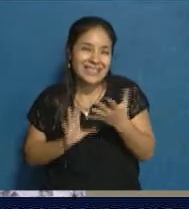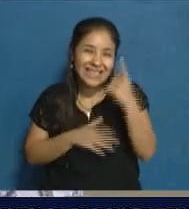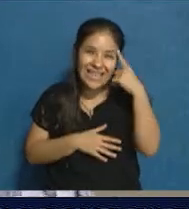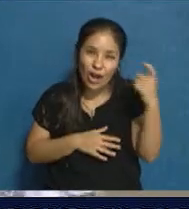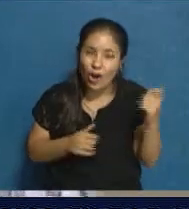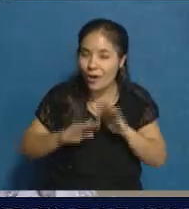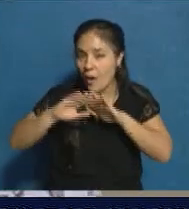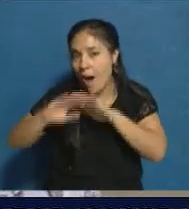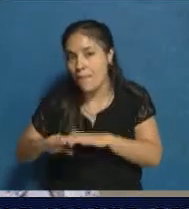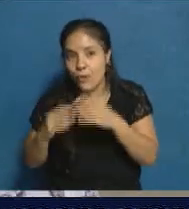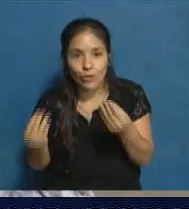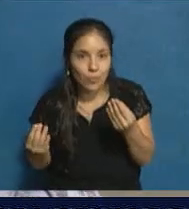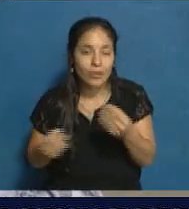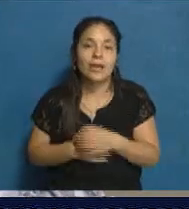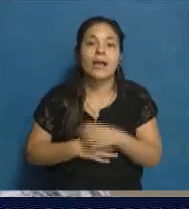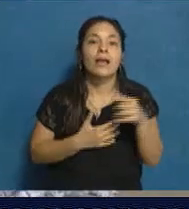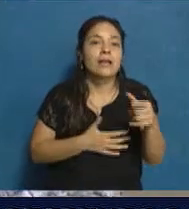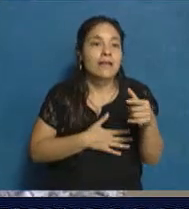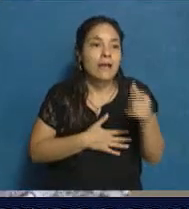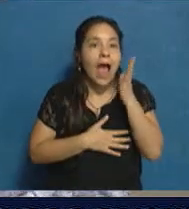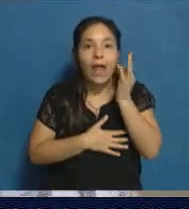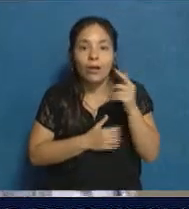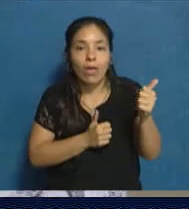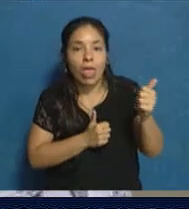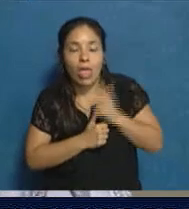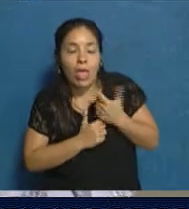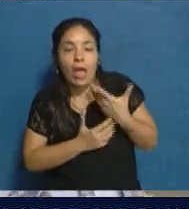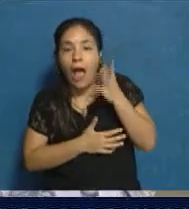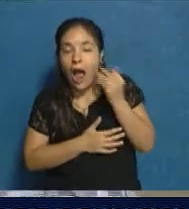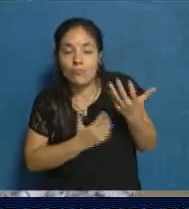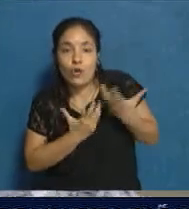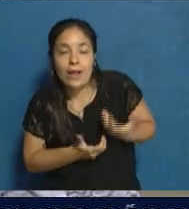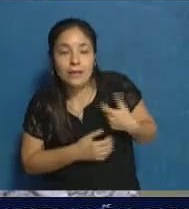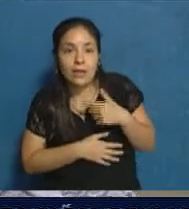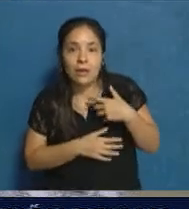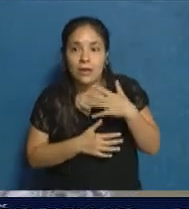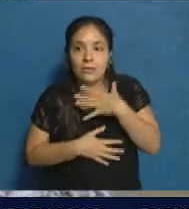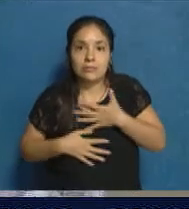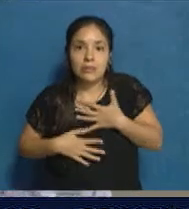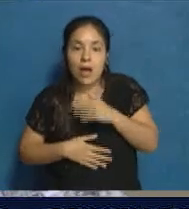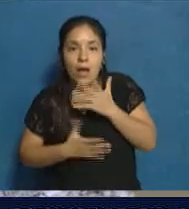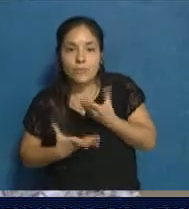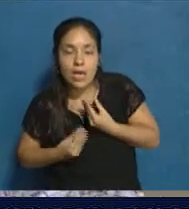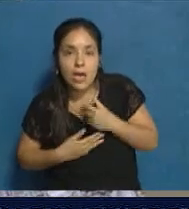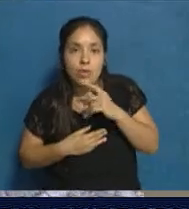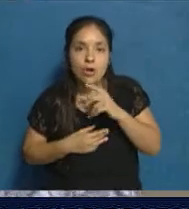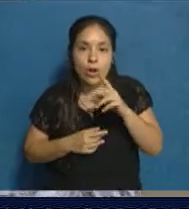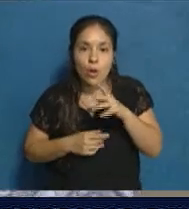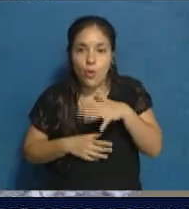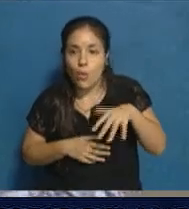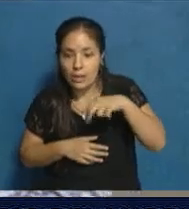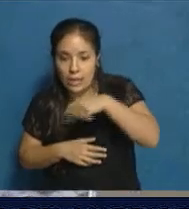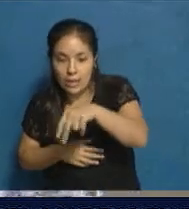acoso callejero implica un movimiento muy importante en la persona. Por ahí muchas veces cambian sus recorridos, no quieren tomarse un